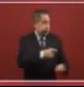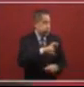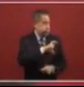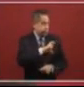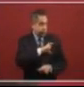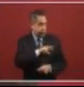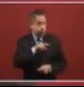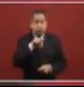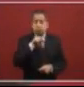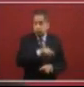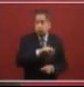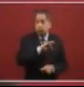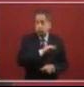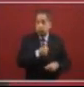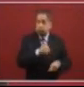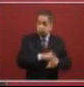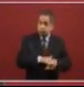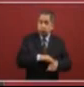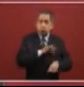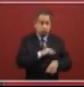manera